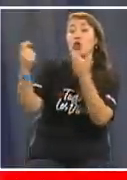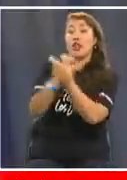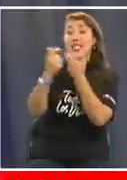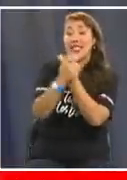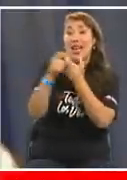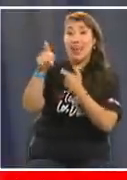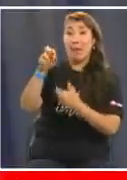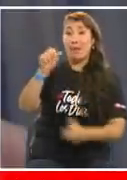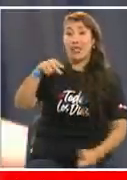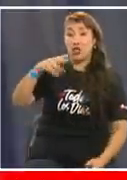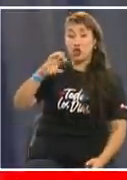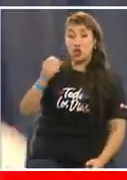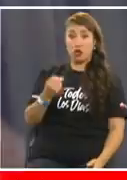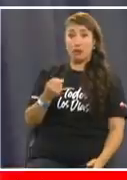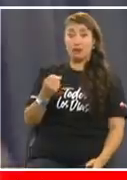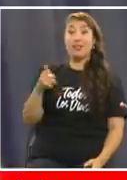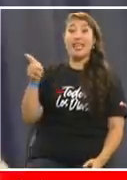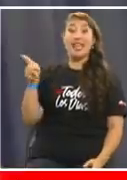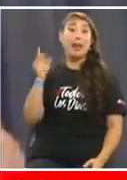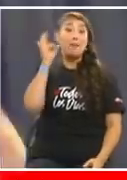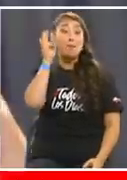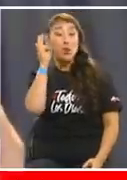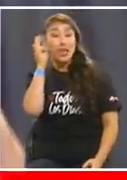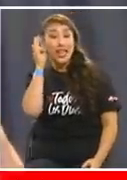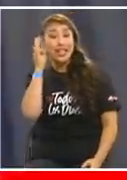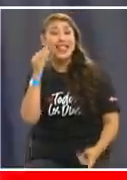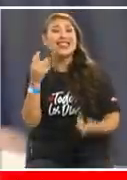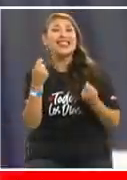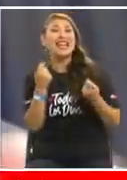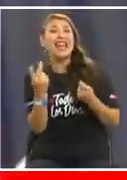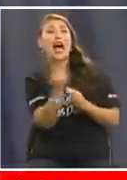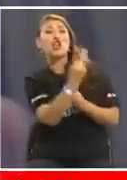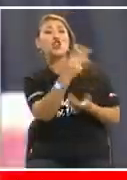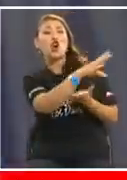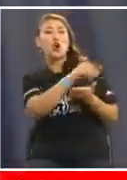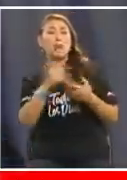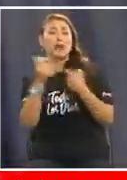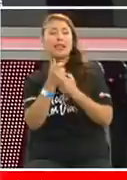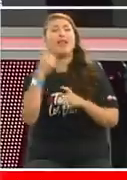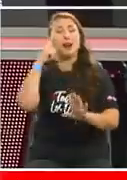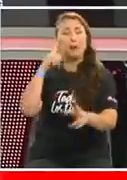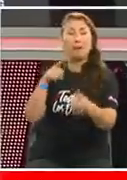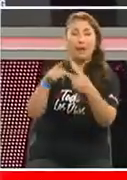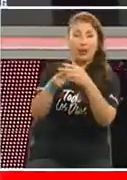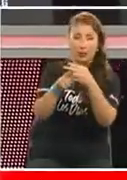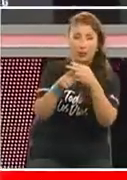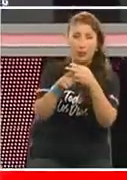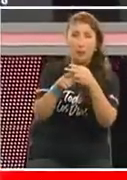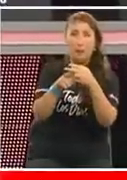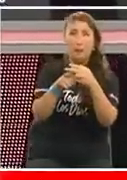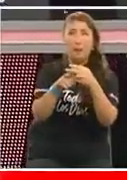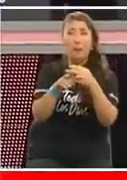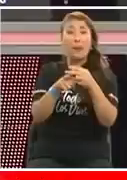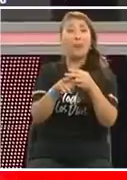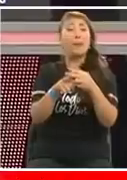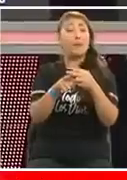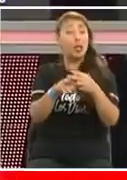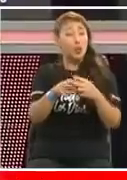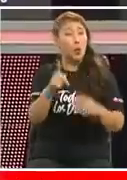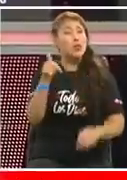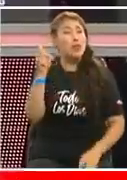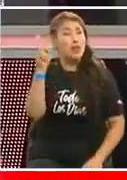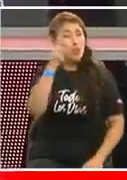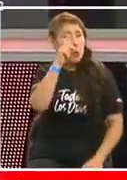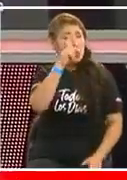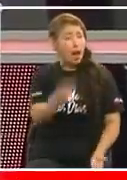Denise tiene que tratar de imitar la risa de nosotros dos. Ah, pero perdón, José Miguel, le estás poniendo una extraordinaria